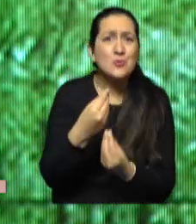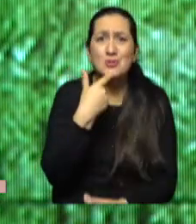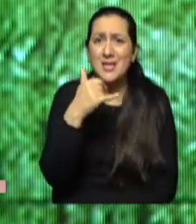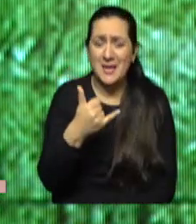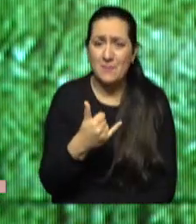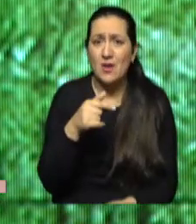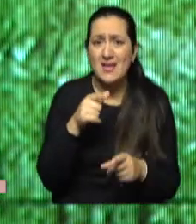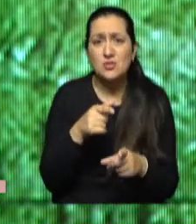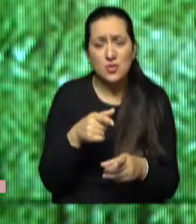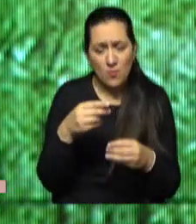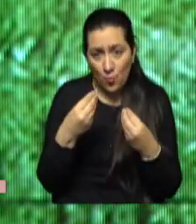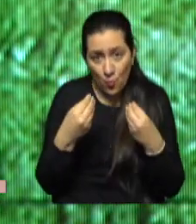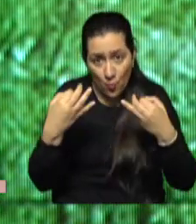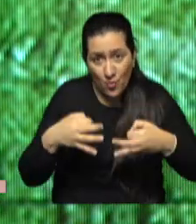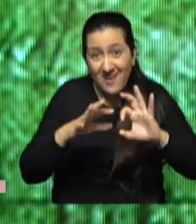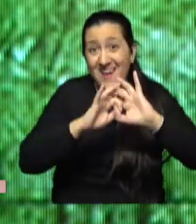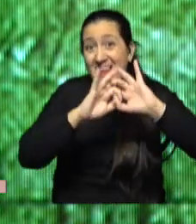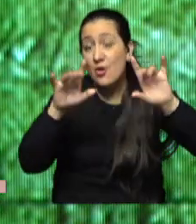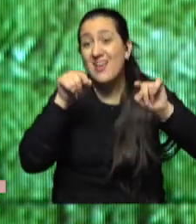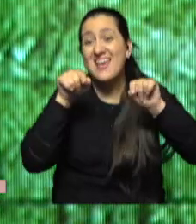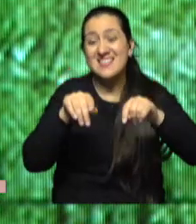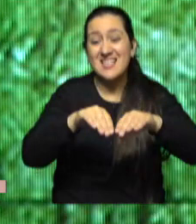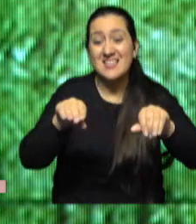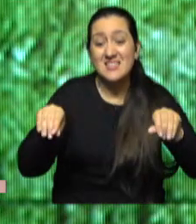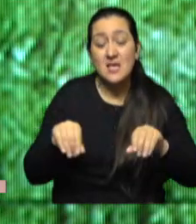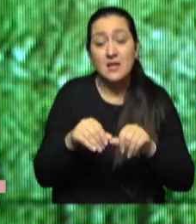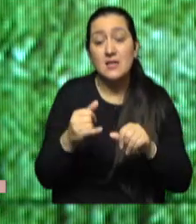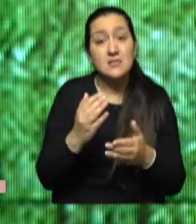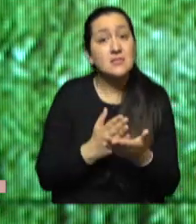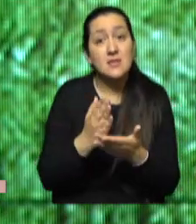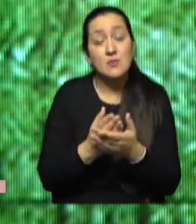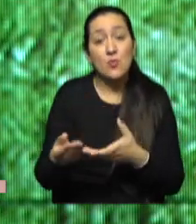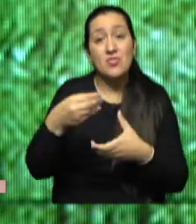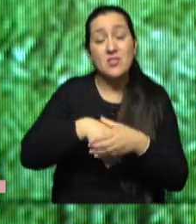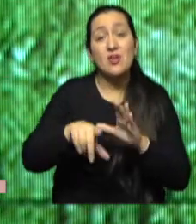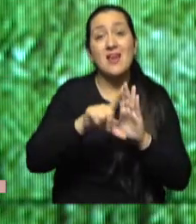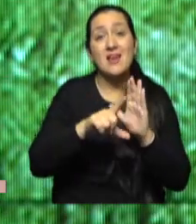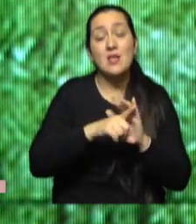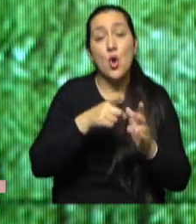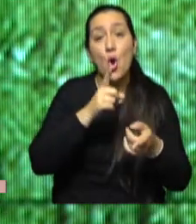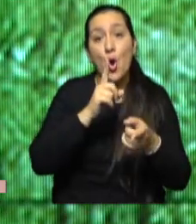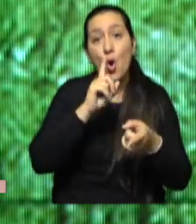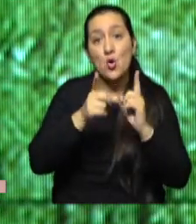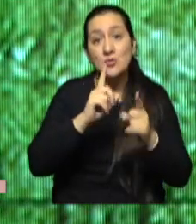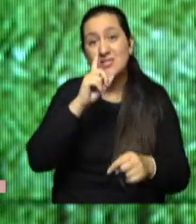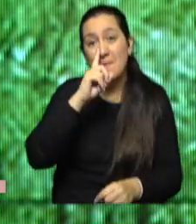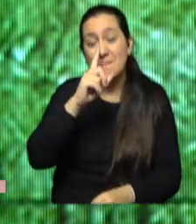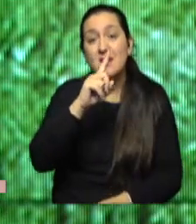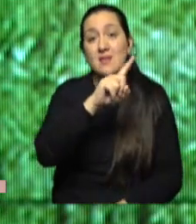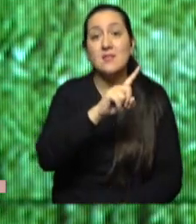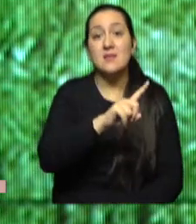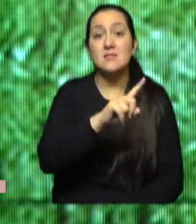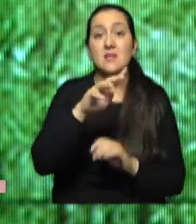recontra bien definido de que esa tierra siempre estuvo afectada la ley 11.029 nunca dejó de estar afectada lo que hace el consultor